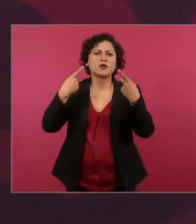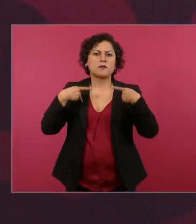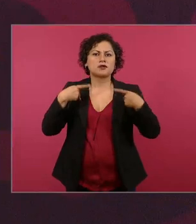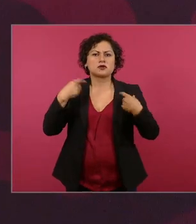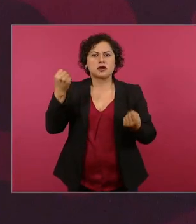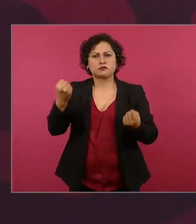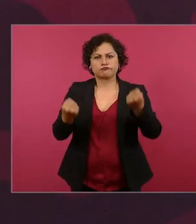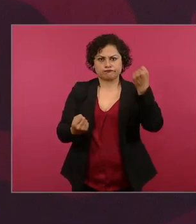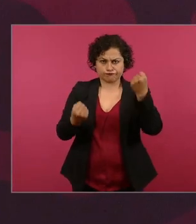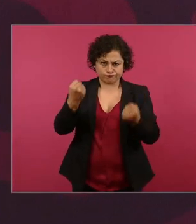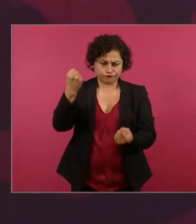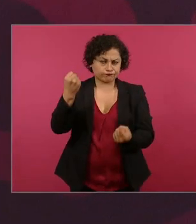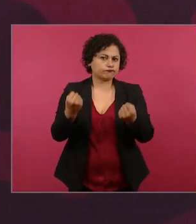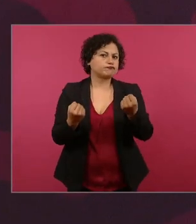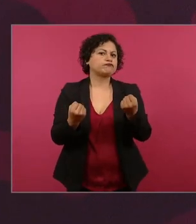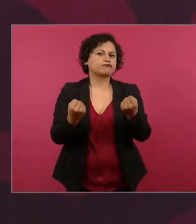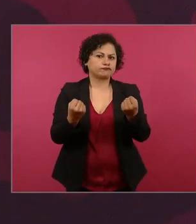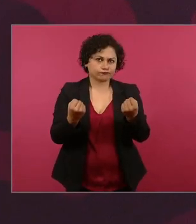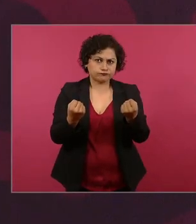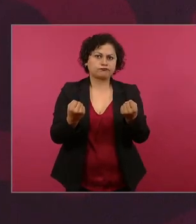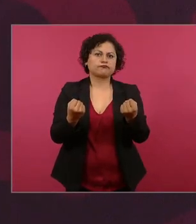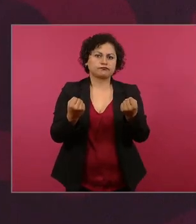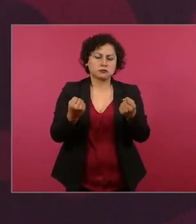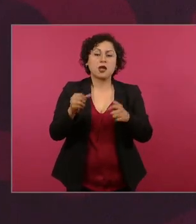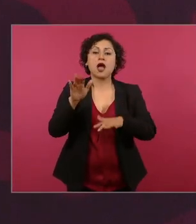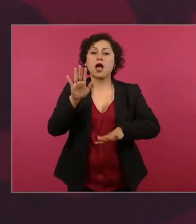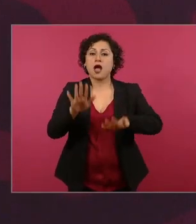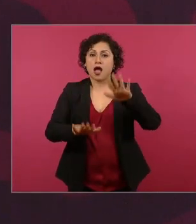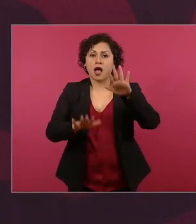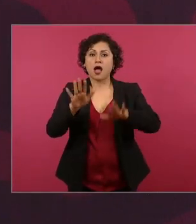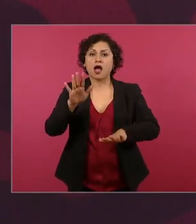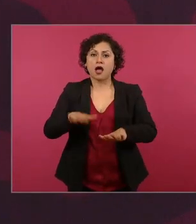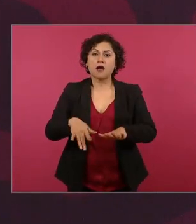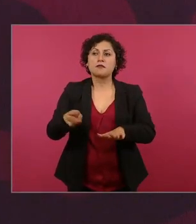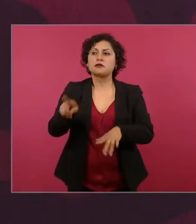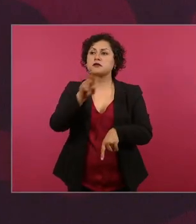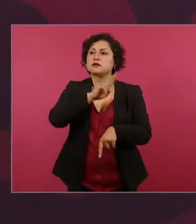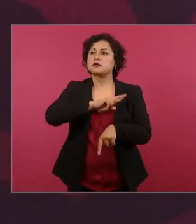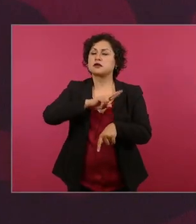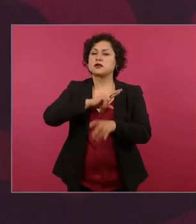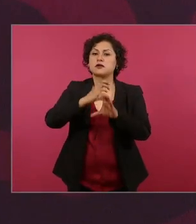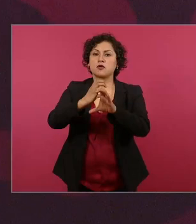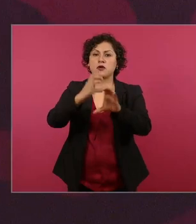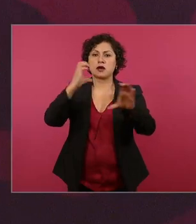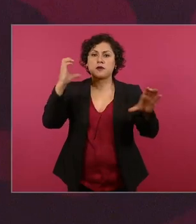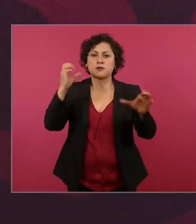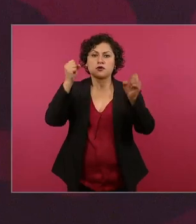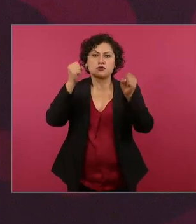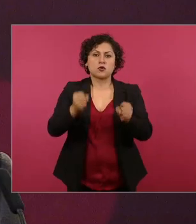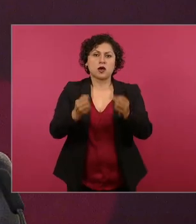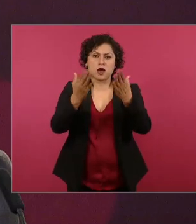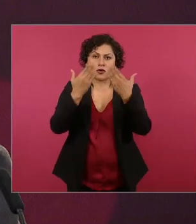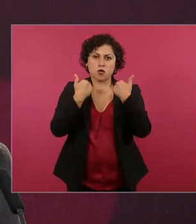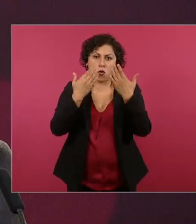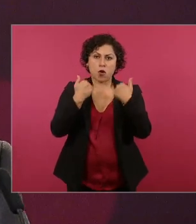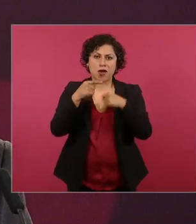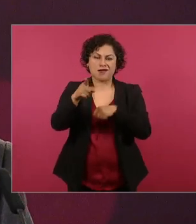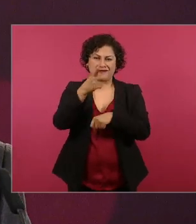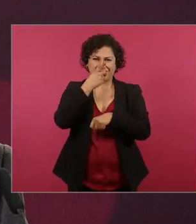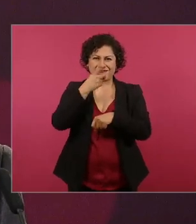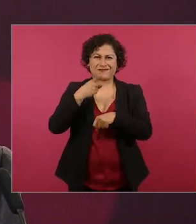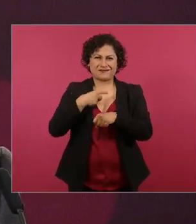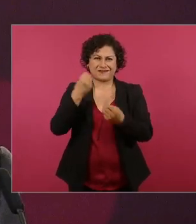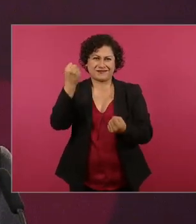y se contratan camiones inseguros, estos trailers, estas